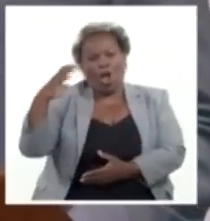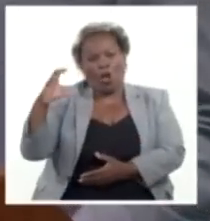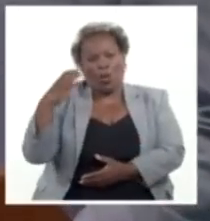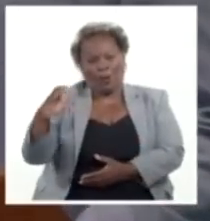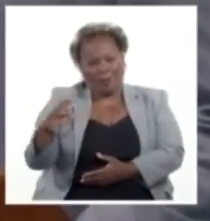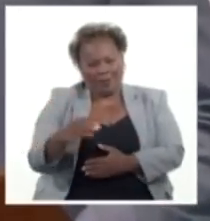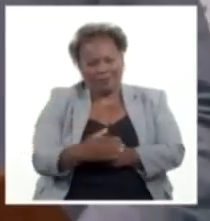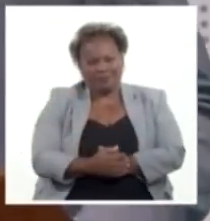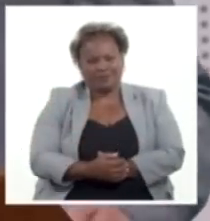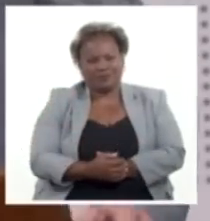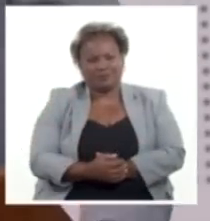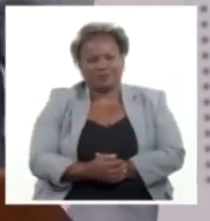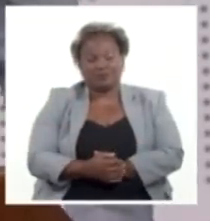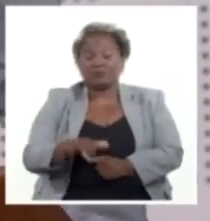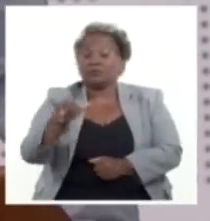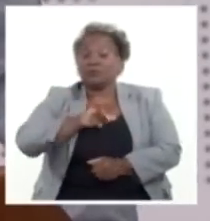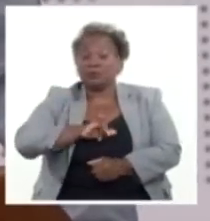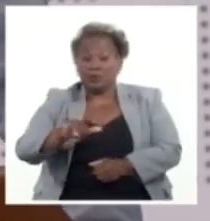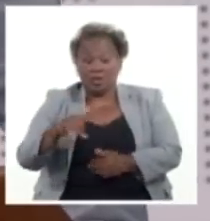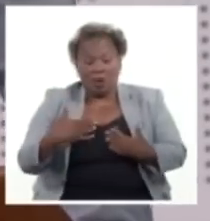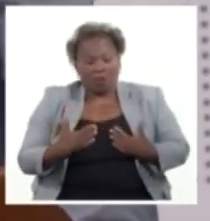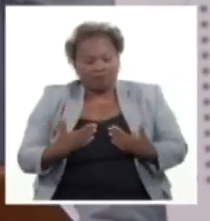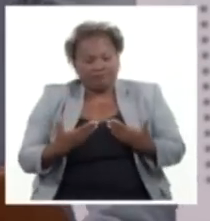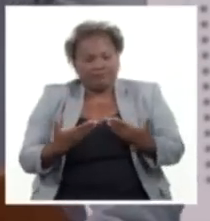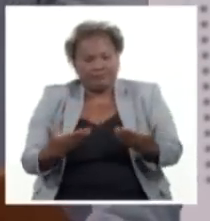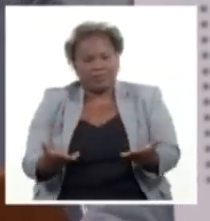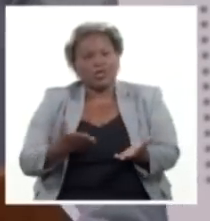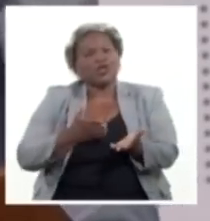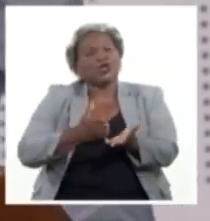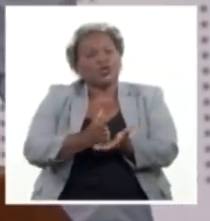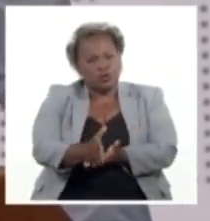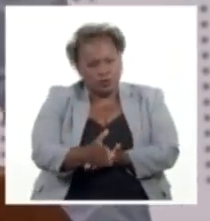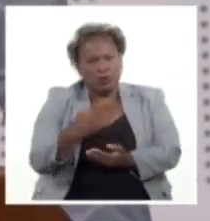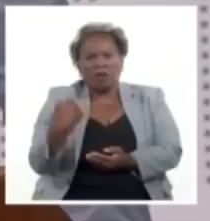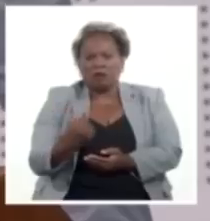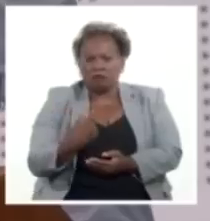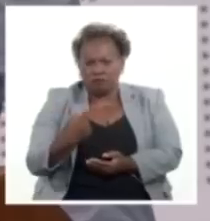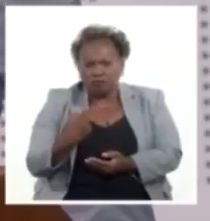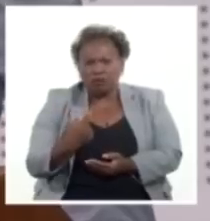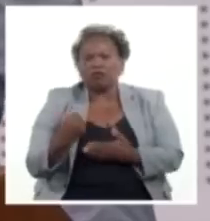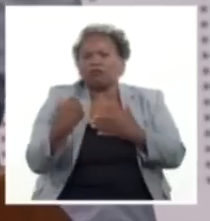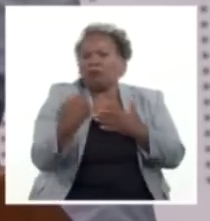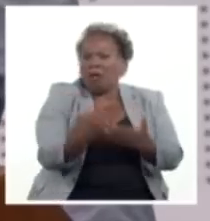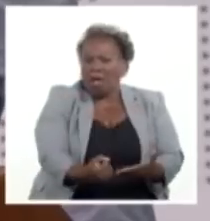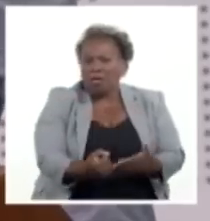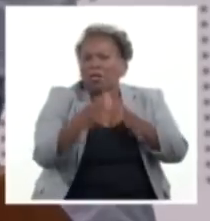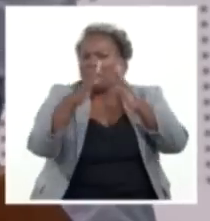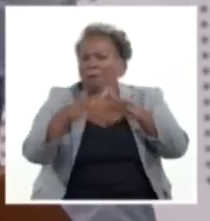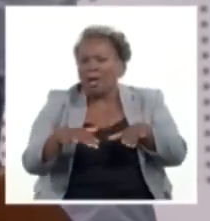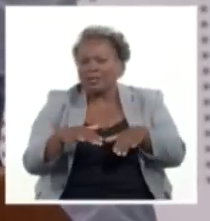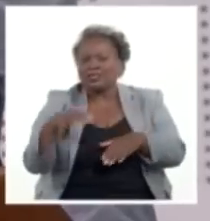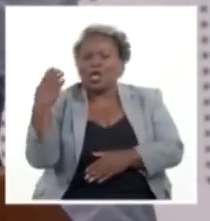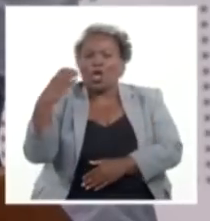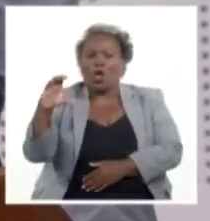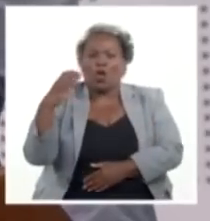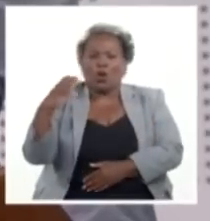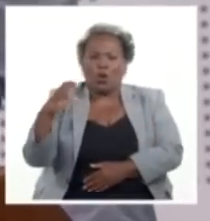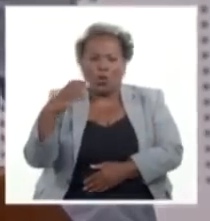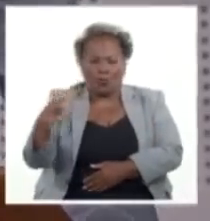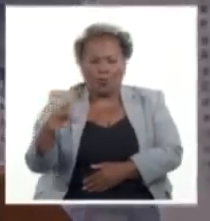latinoamericana. Mantuvimos la disposición a continuar como garantes de la mesa de diálogo